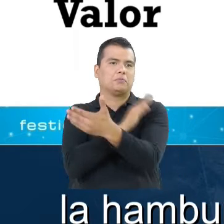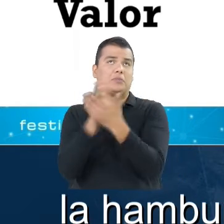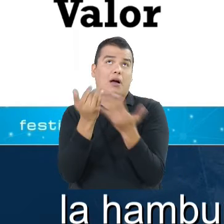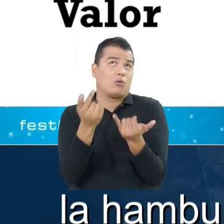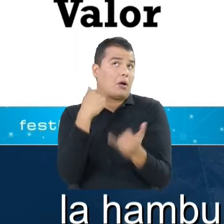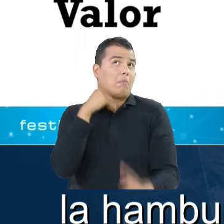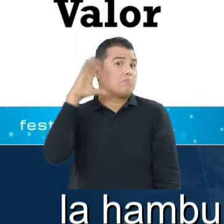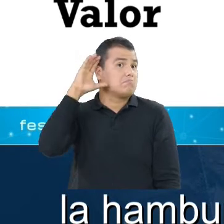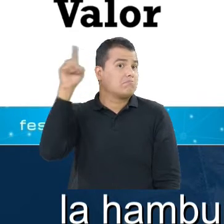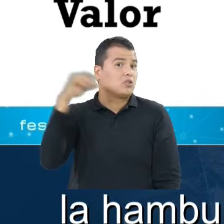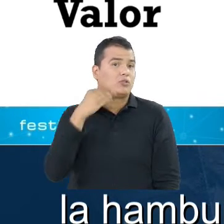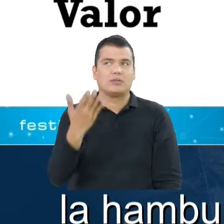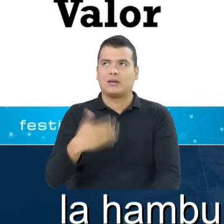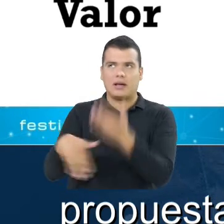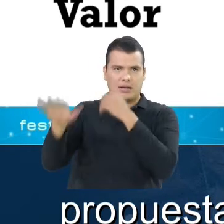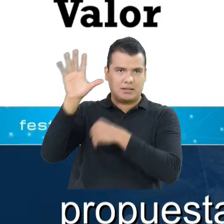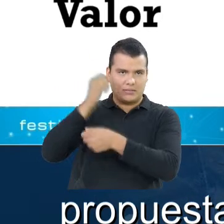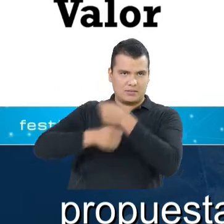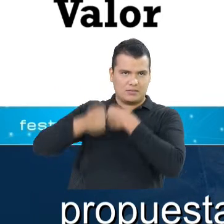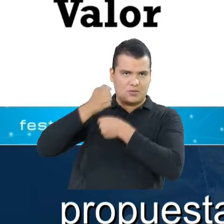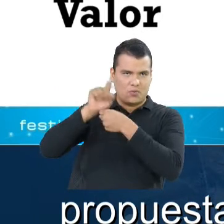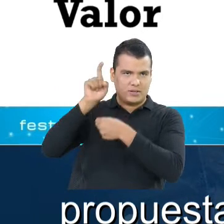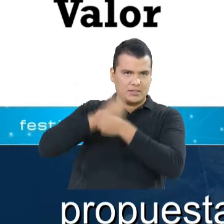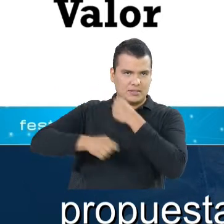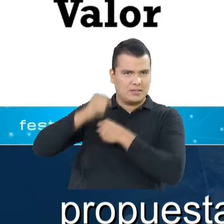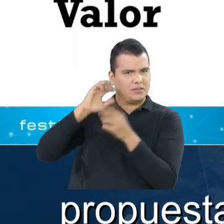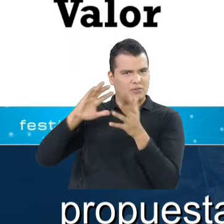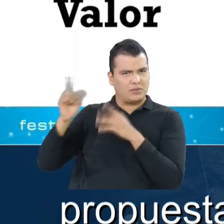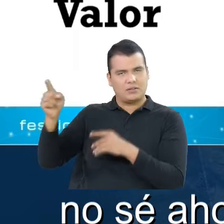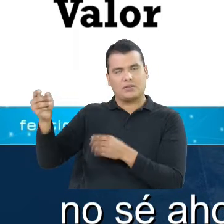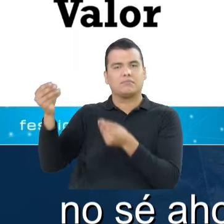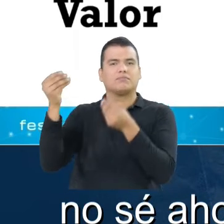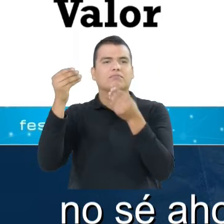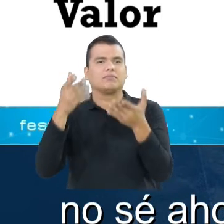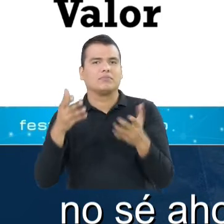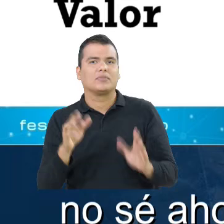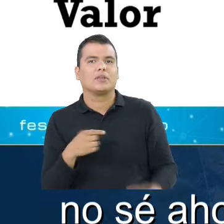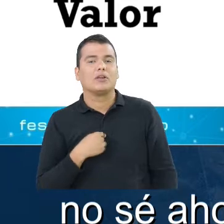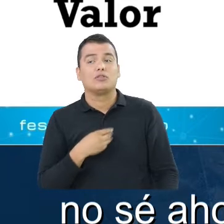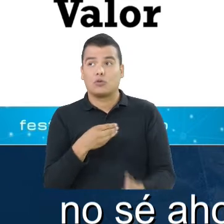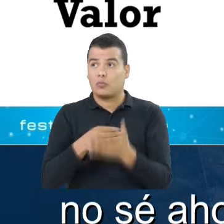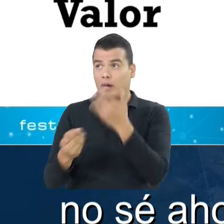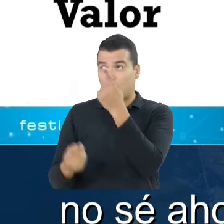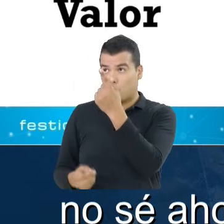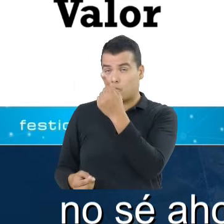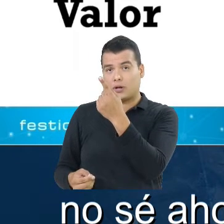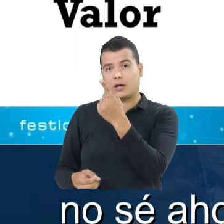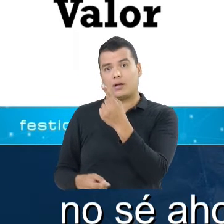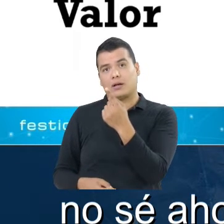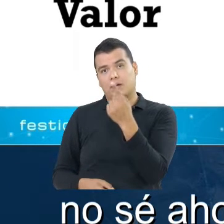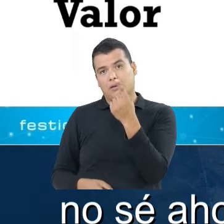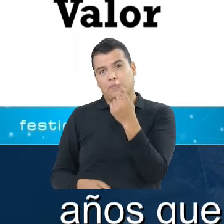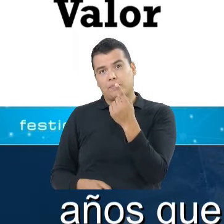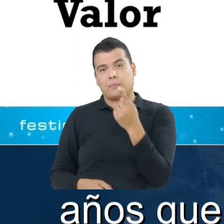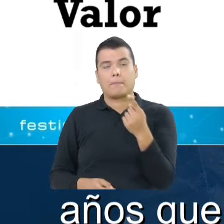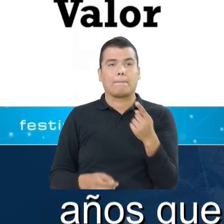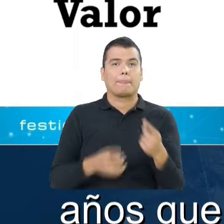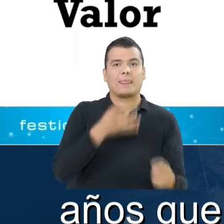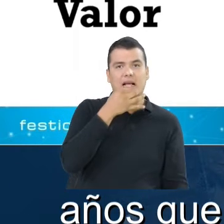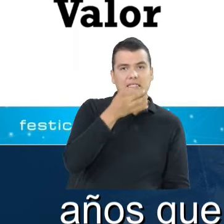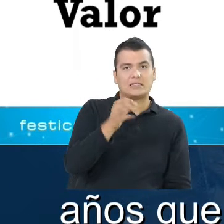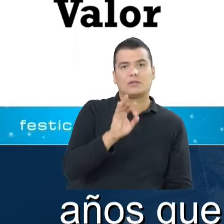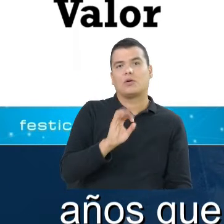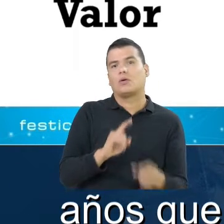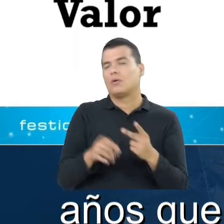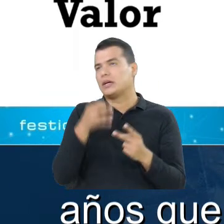ahora cómo esté, pero hace 5 años, 6 años que fui a Home Burger, te ofrecían dos hamburguesas. Te decían, ¿quieres hamburguesa con queso o